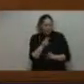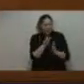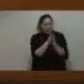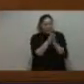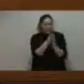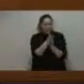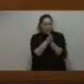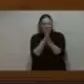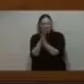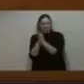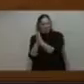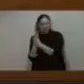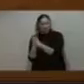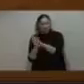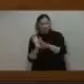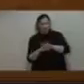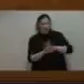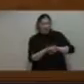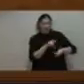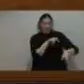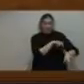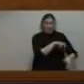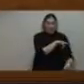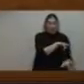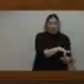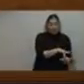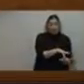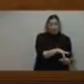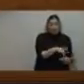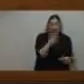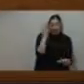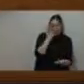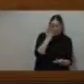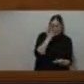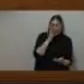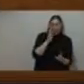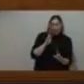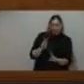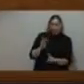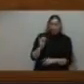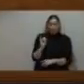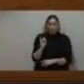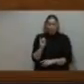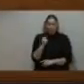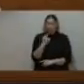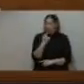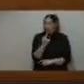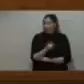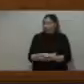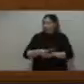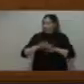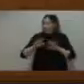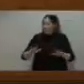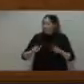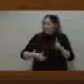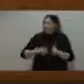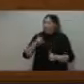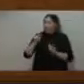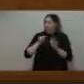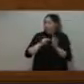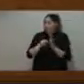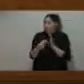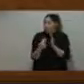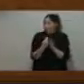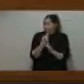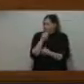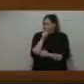de la izquierda asturiana. Quiero decirle con toda claridad y con toda transparencia con la que a